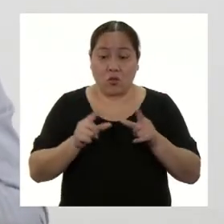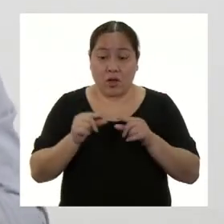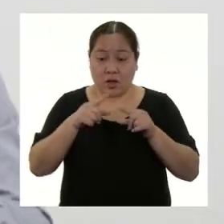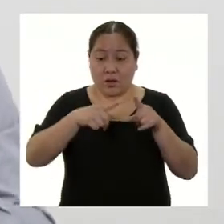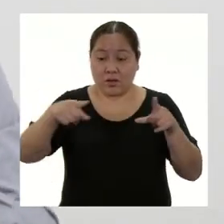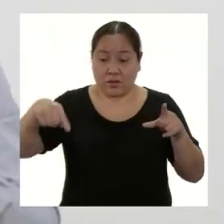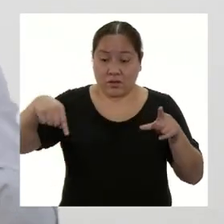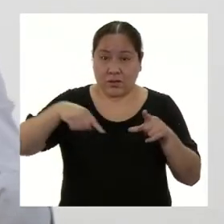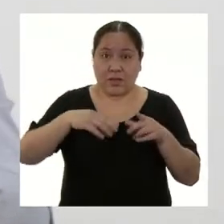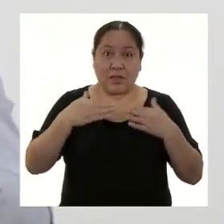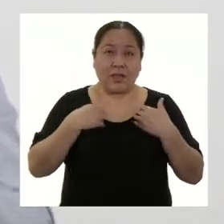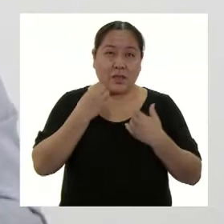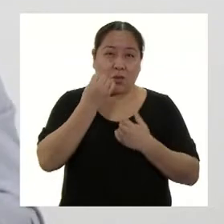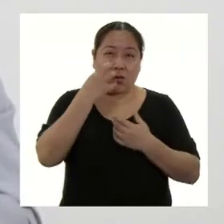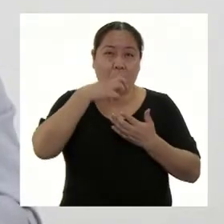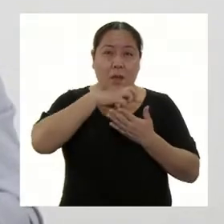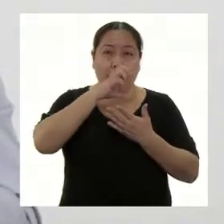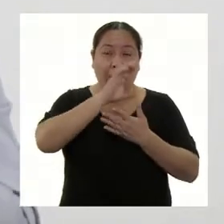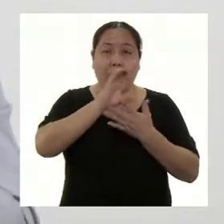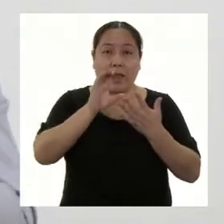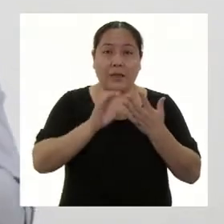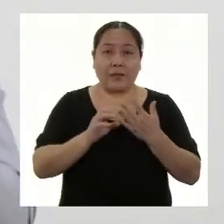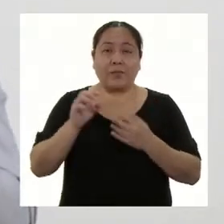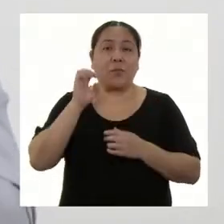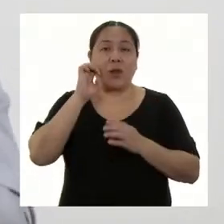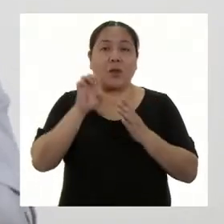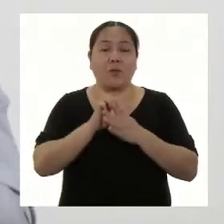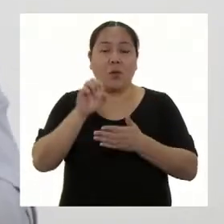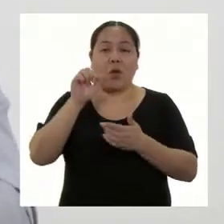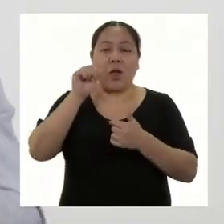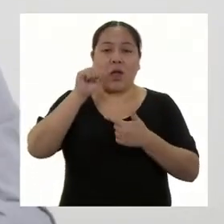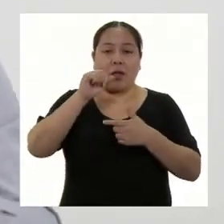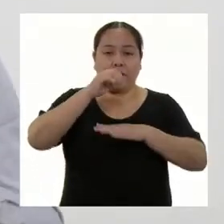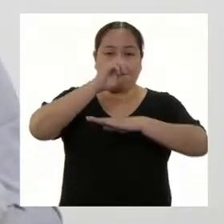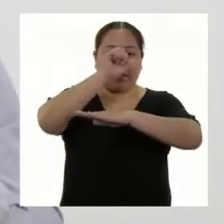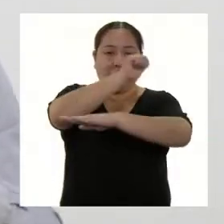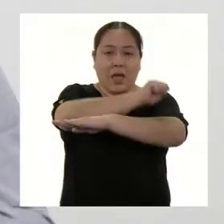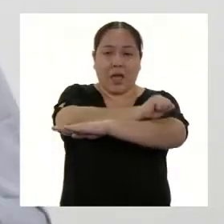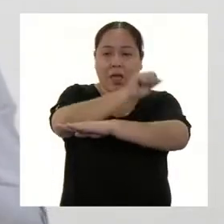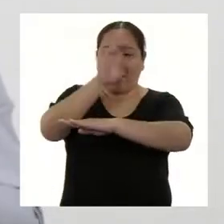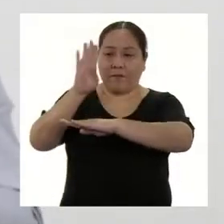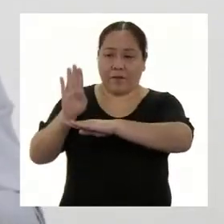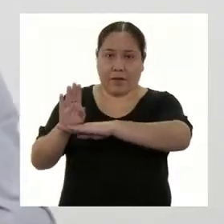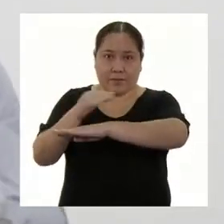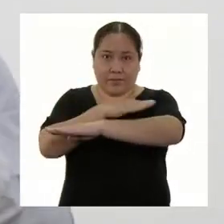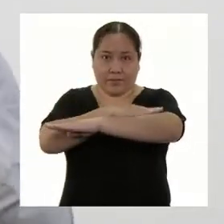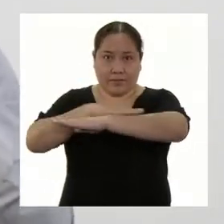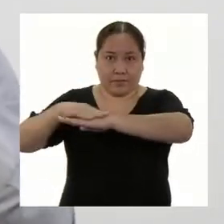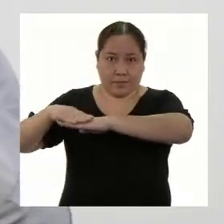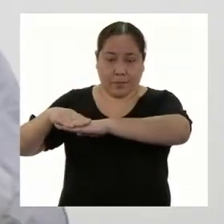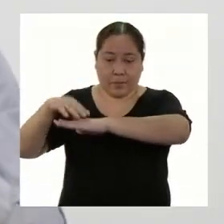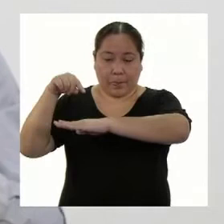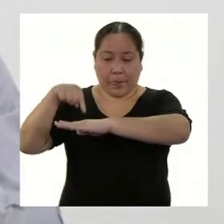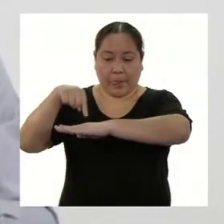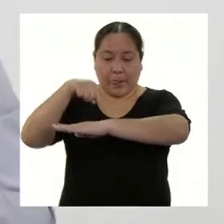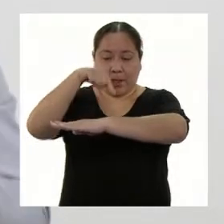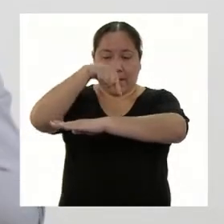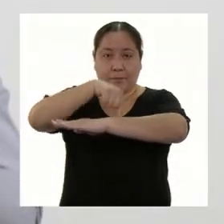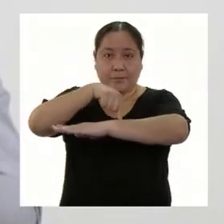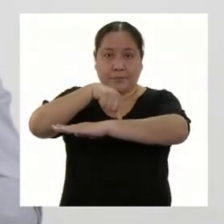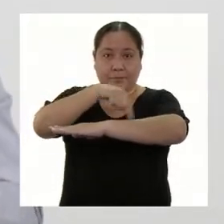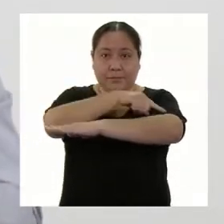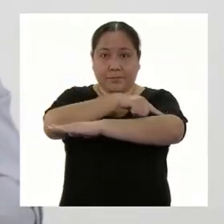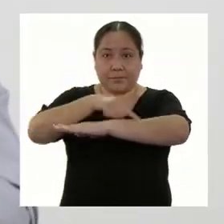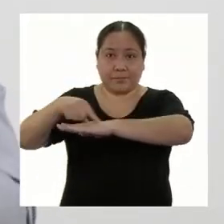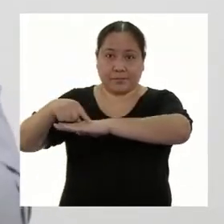cierta propiedad. Por ejemplo, si A y B son dos puntos dados en una recta, entonces el lugar geométrico es